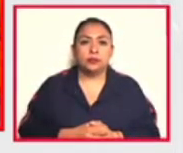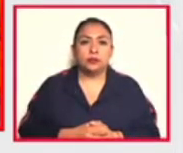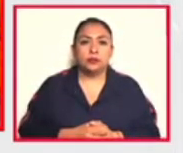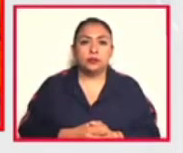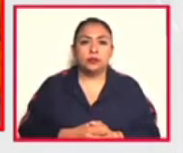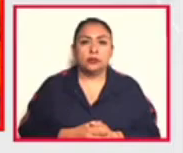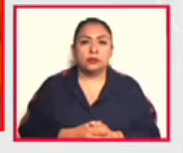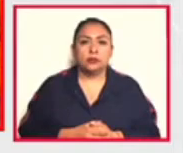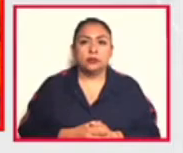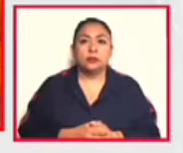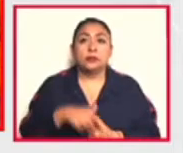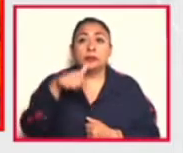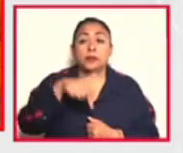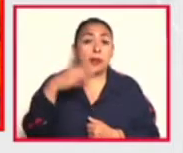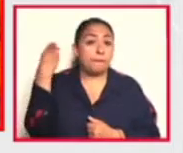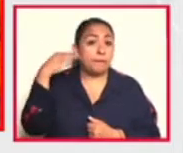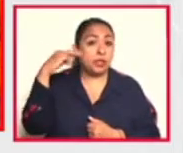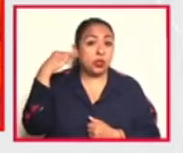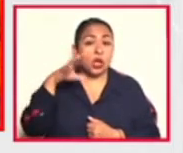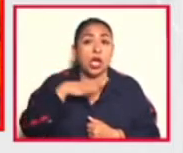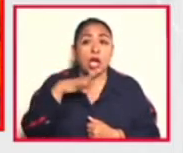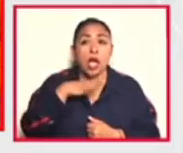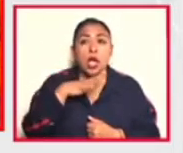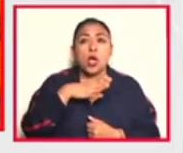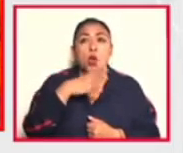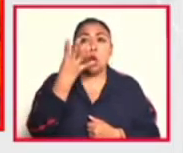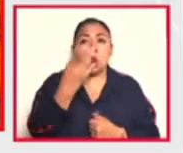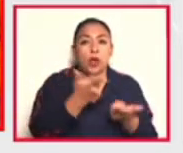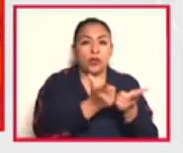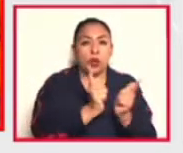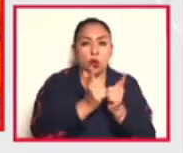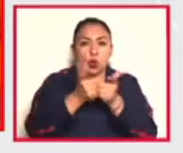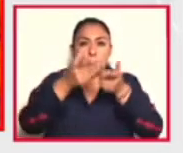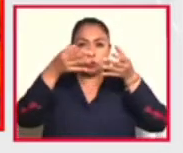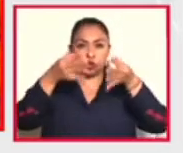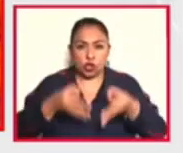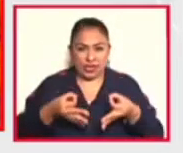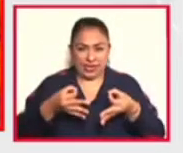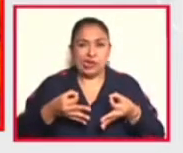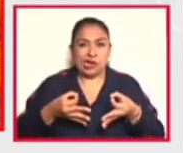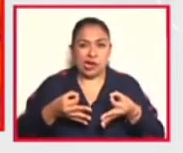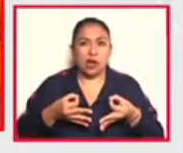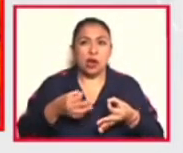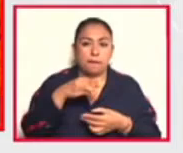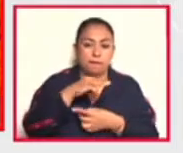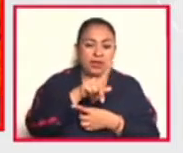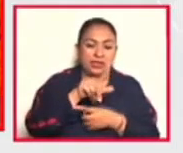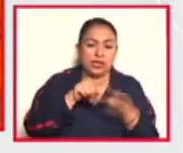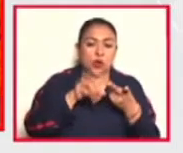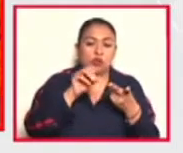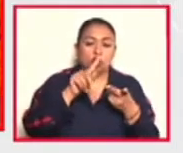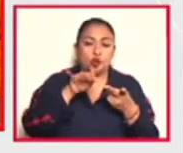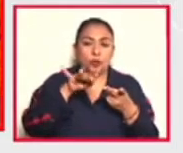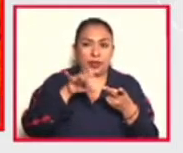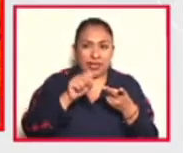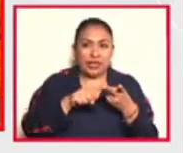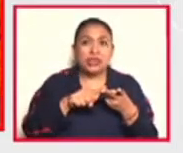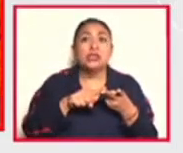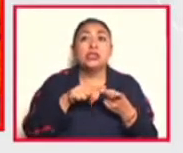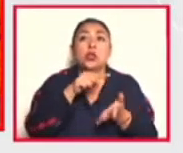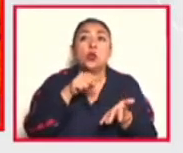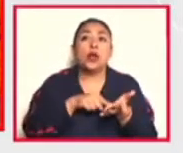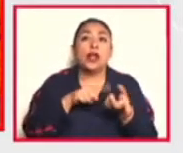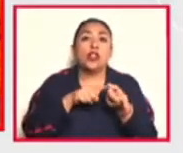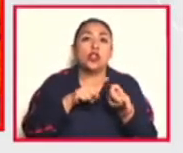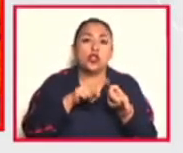Aquí en Michoacán tenemos la presencia de 4 grupos originarios, los mazahuas, los otomíes, que están en el oriente pegado